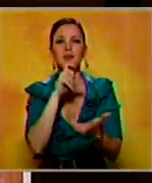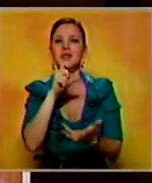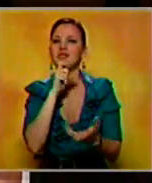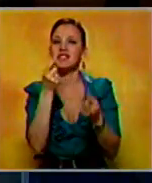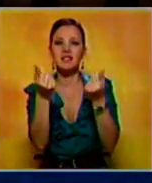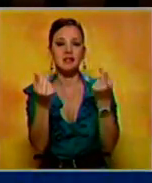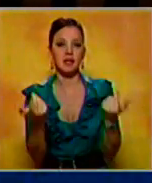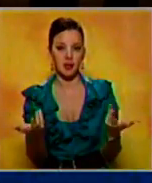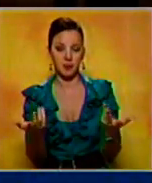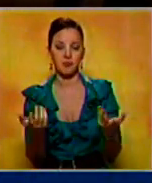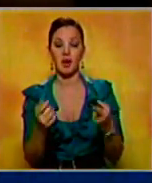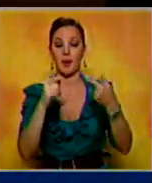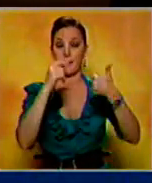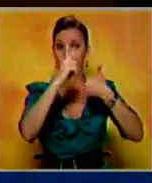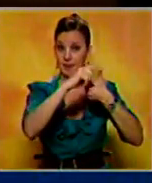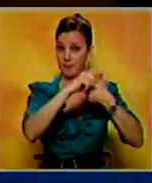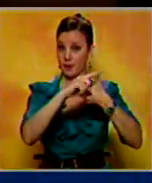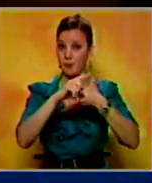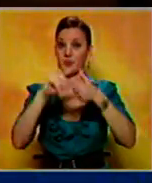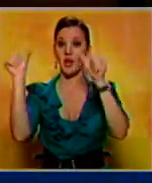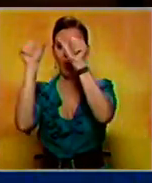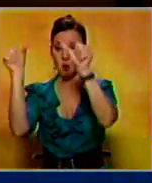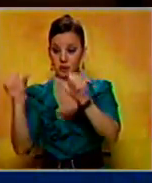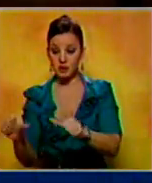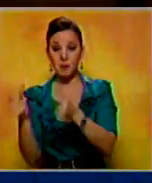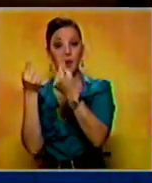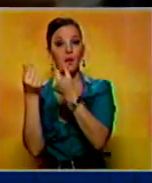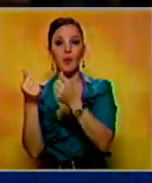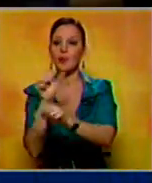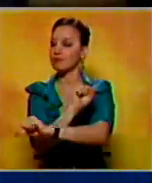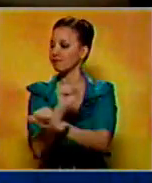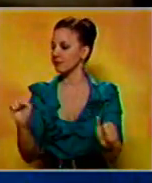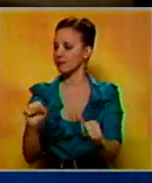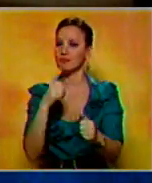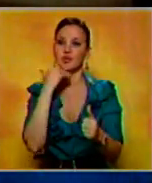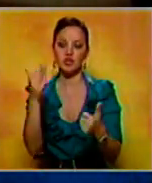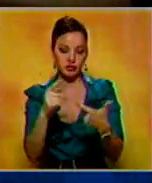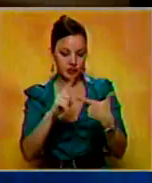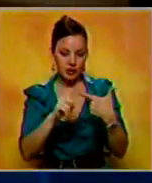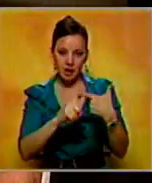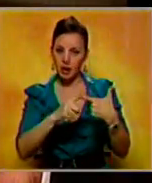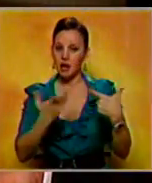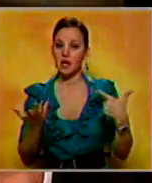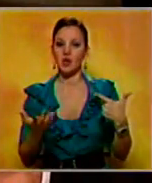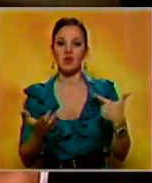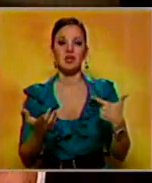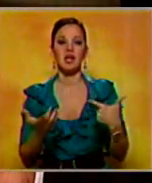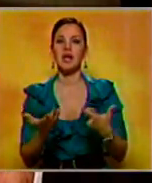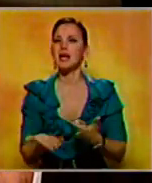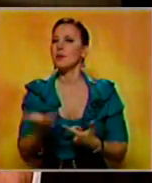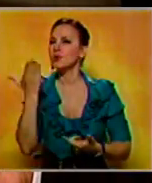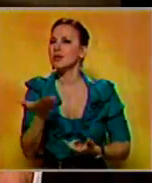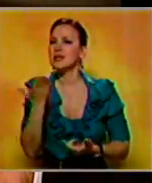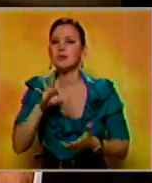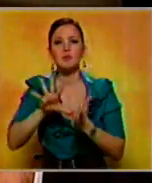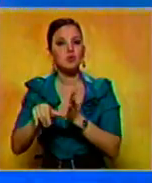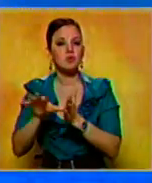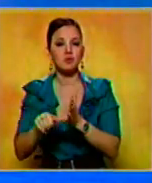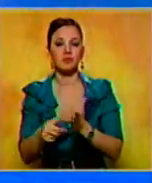Una de ellas, un modelo económico fracasado, un modelo económico que tiene una economía de puerto y una importantísima corrupción.